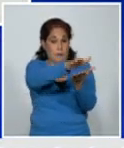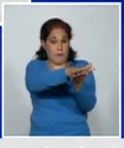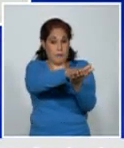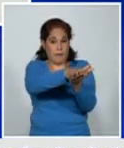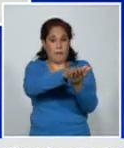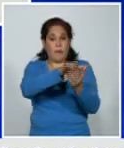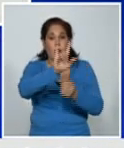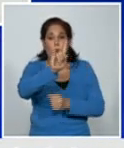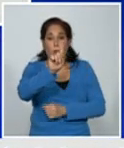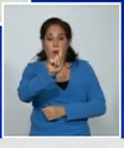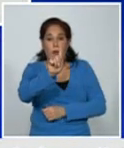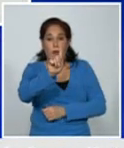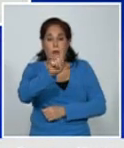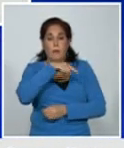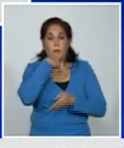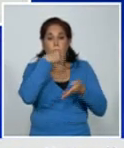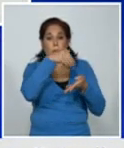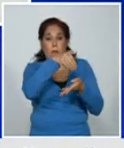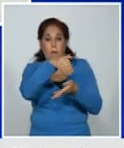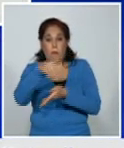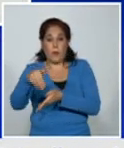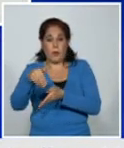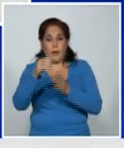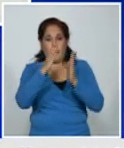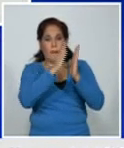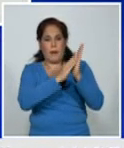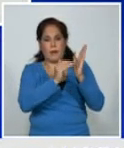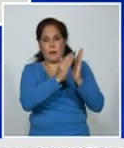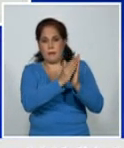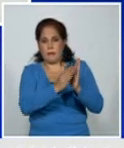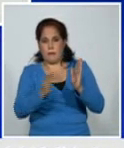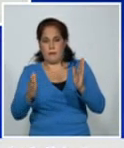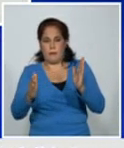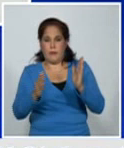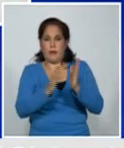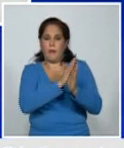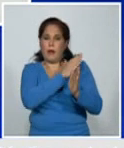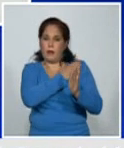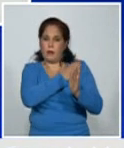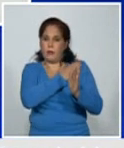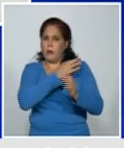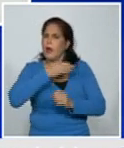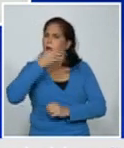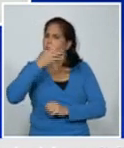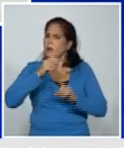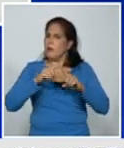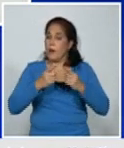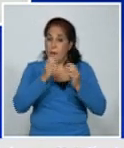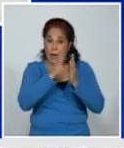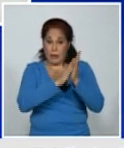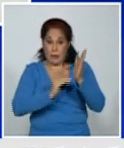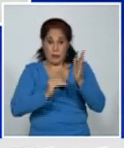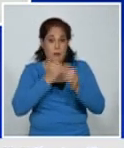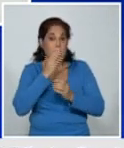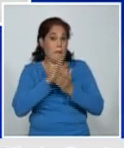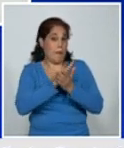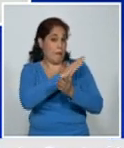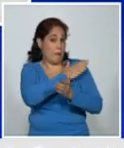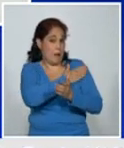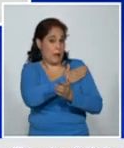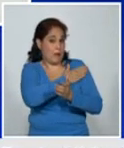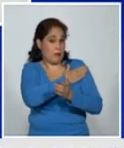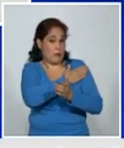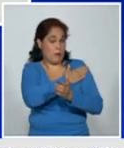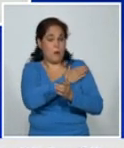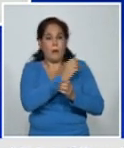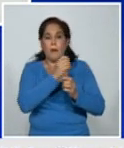91 fallecidos en este mes. Lo decimos porque en marzo, y fíjense que yo digo los